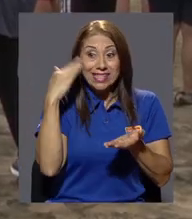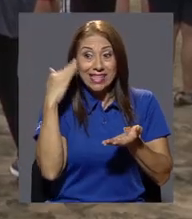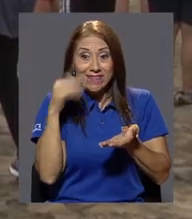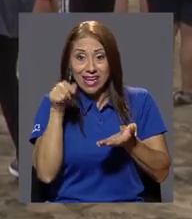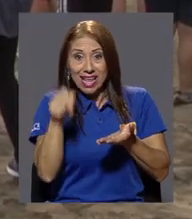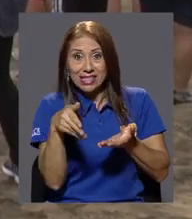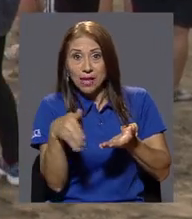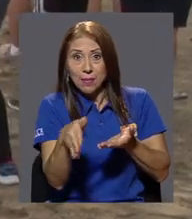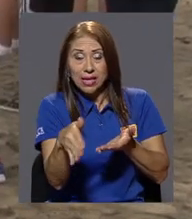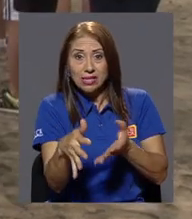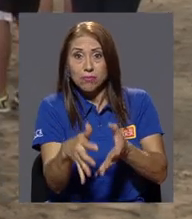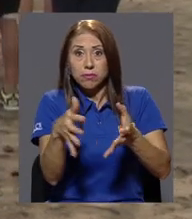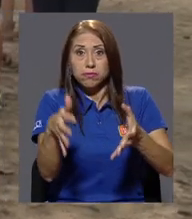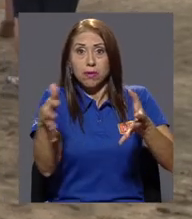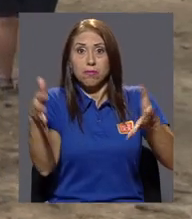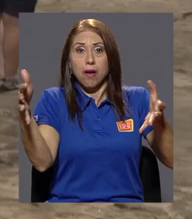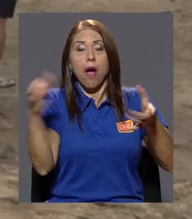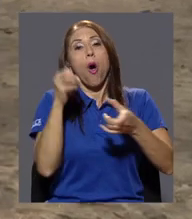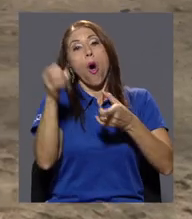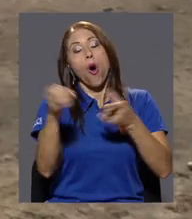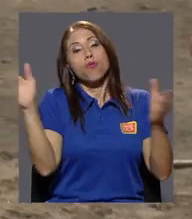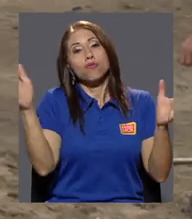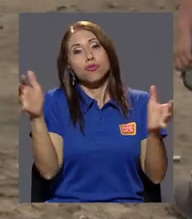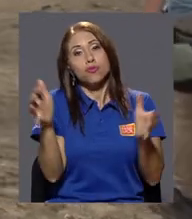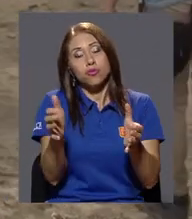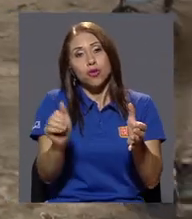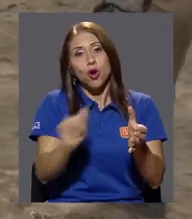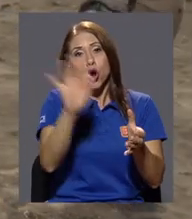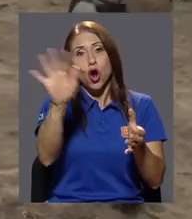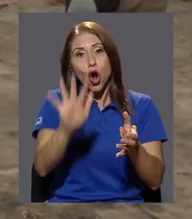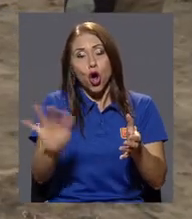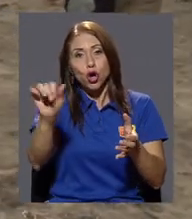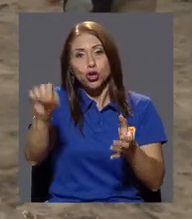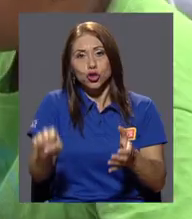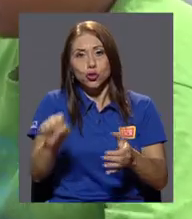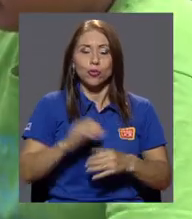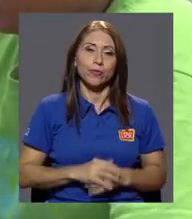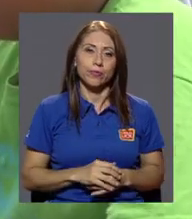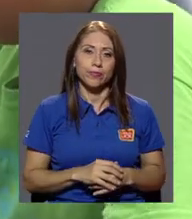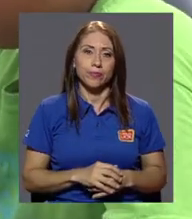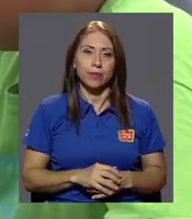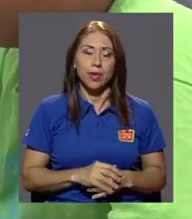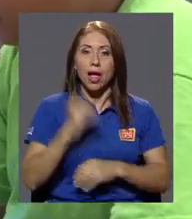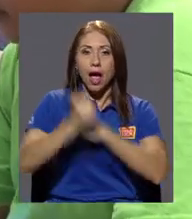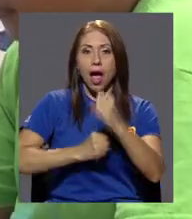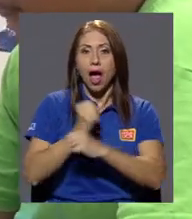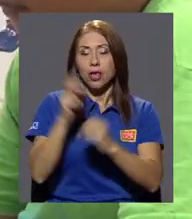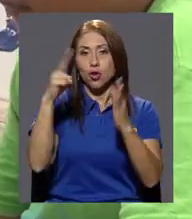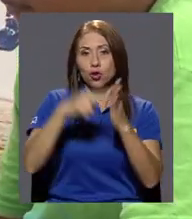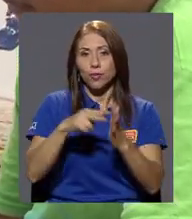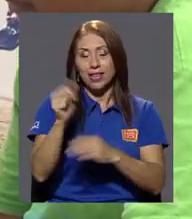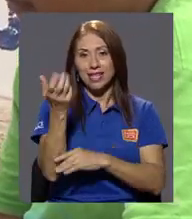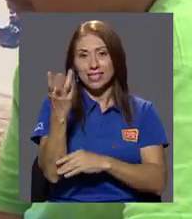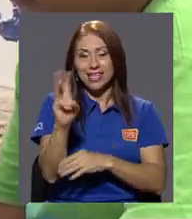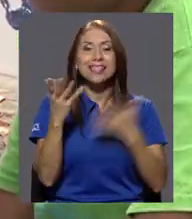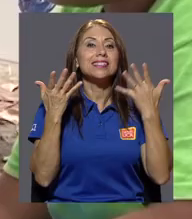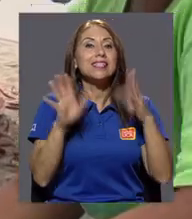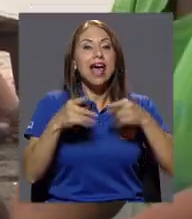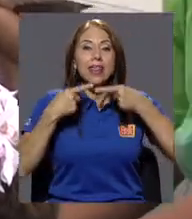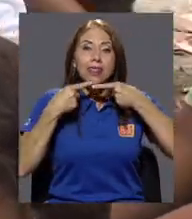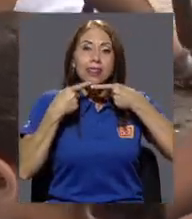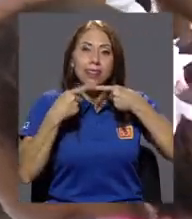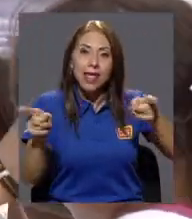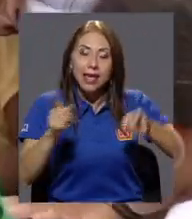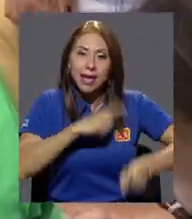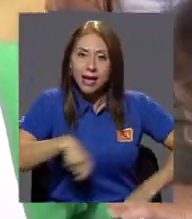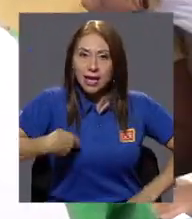de la presencia de esta especie en las costas de la zona Caribe Sur. En el 2016 salió el decreto para